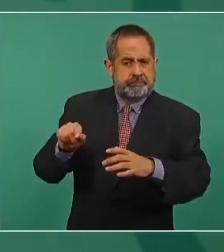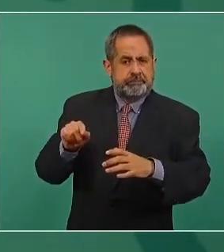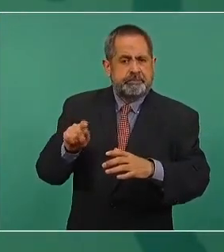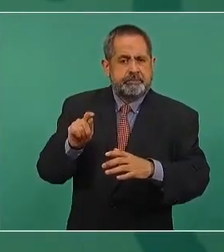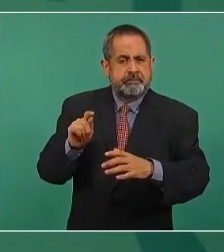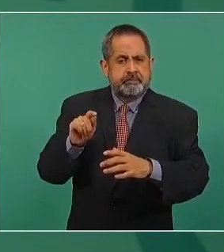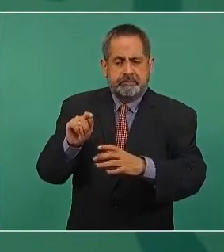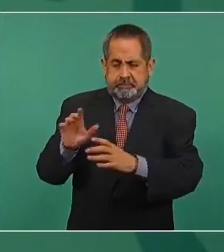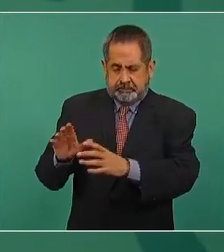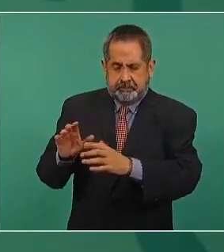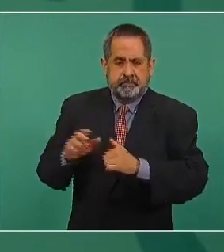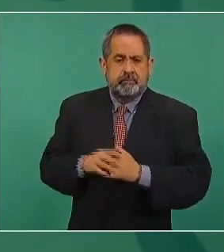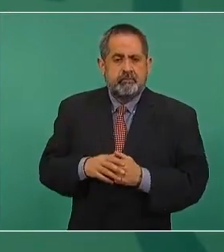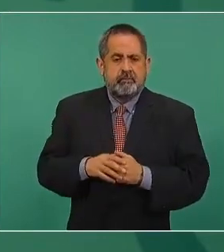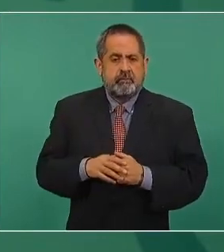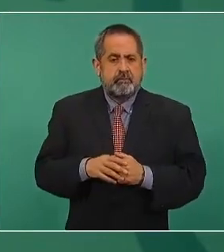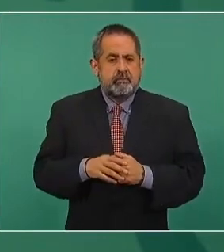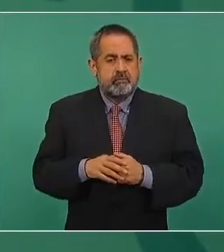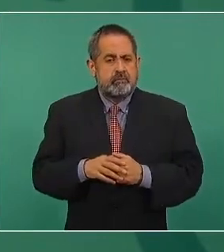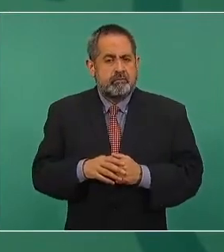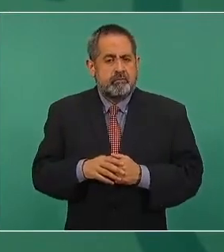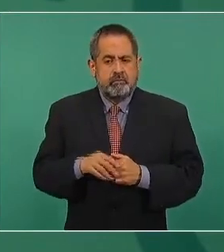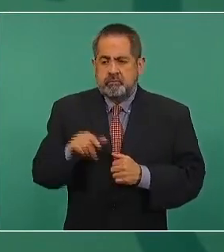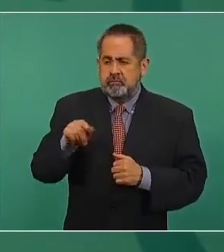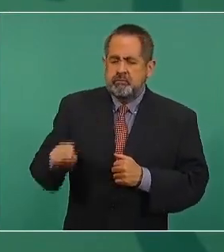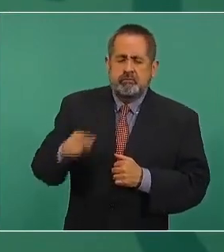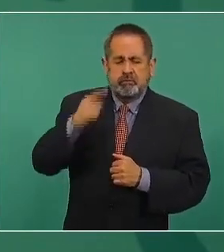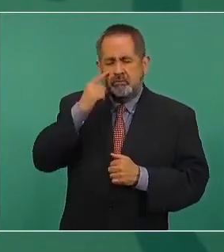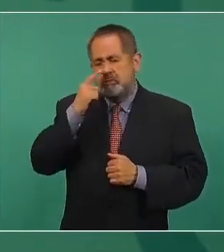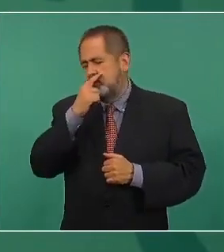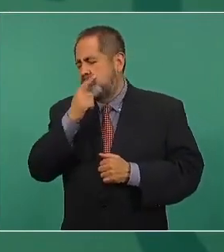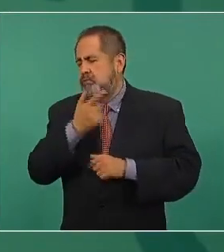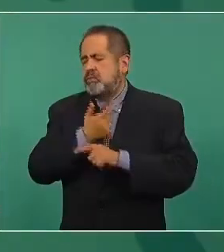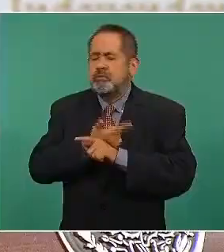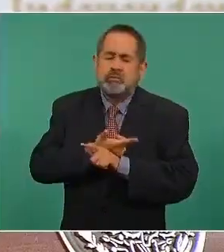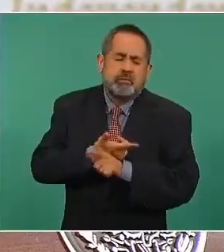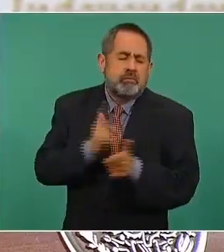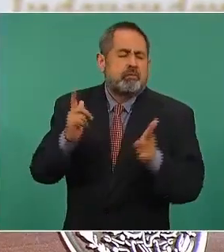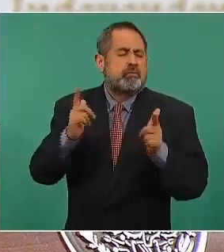la arrogancia de sentirse libre e independiente,